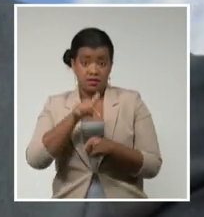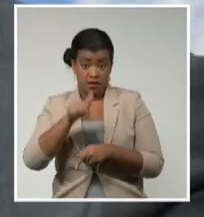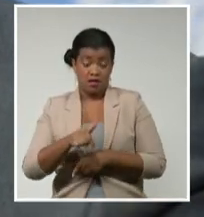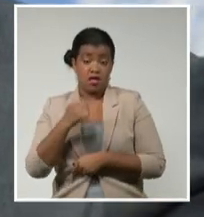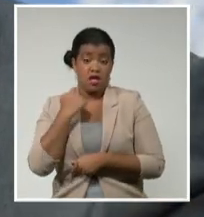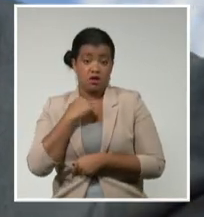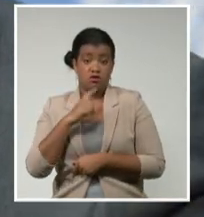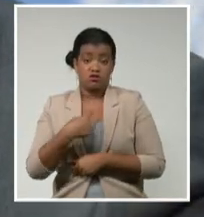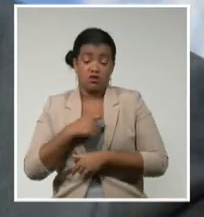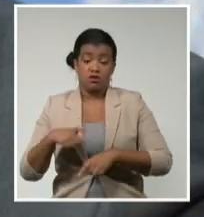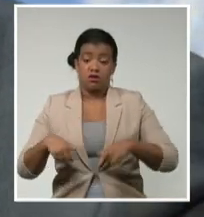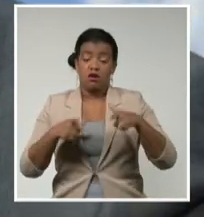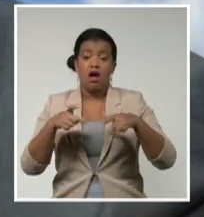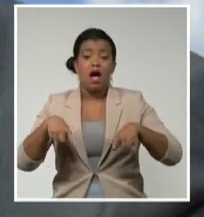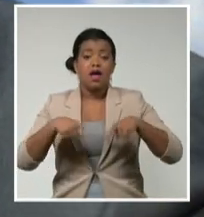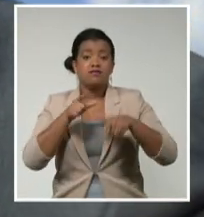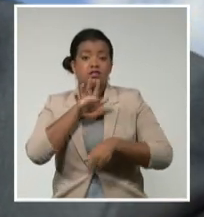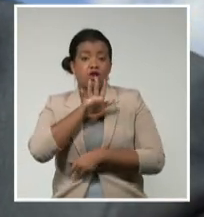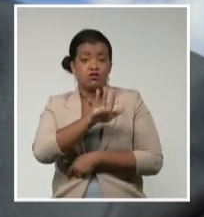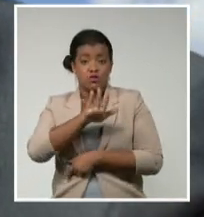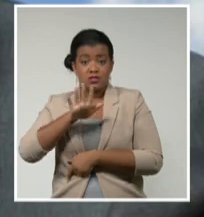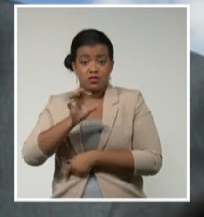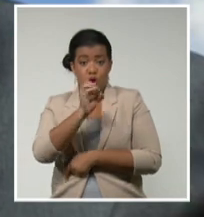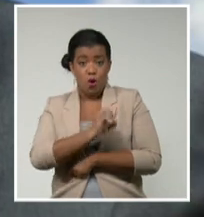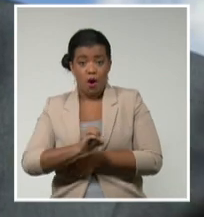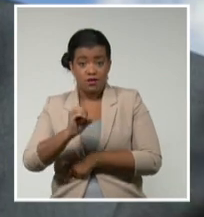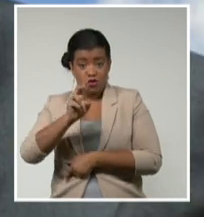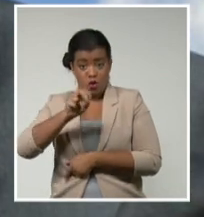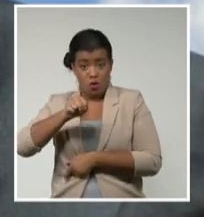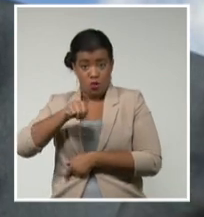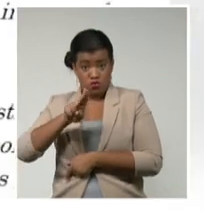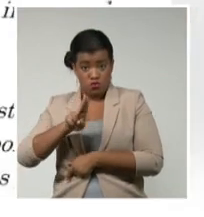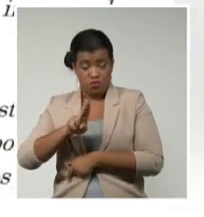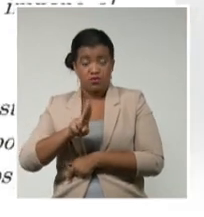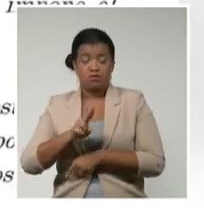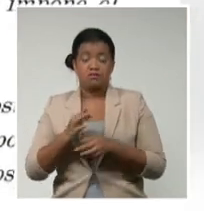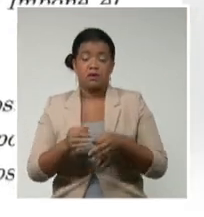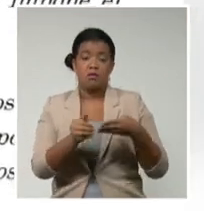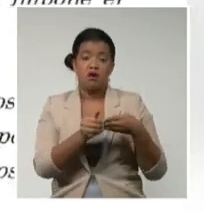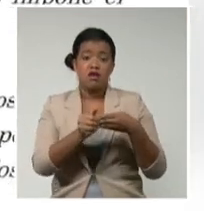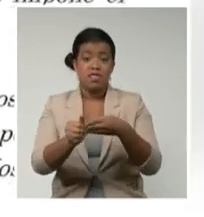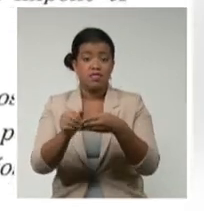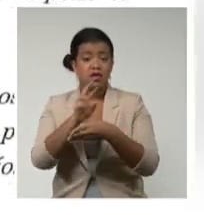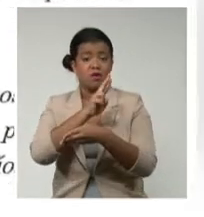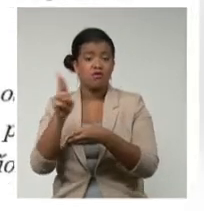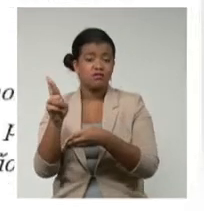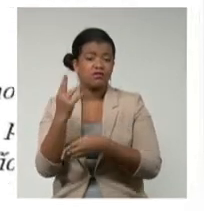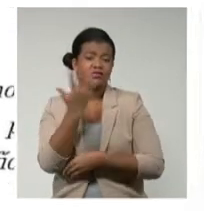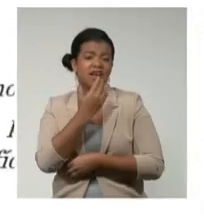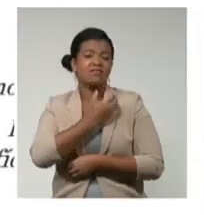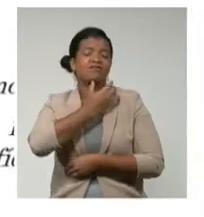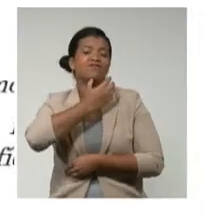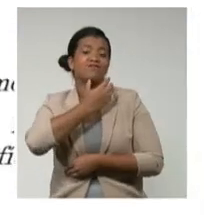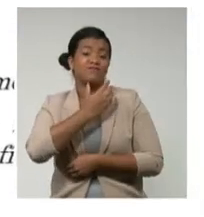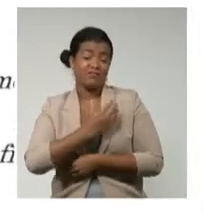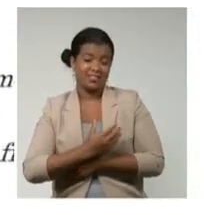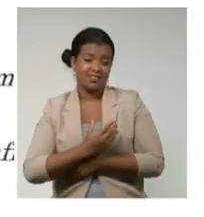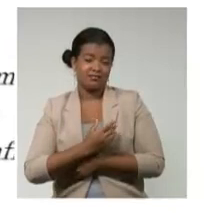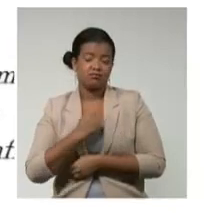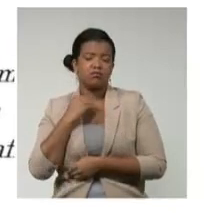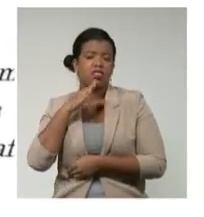conmemoramos el aniversario 55 de la organización de las naciones unidas el líder histórico de la revolución cubana el castro ruz afirmó